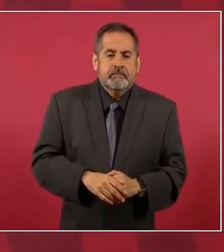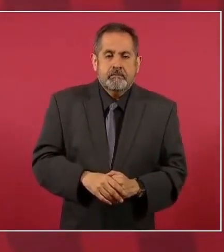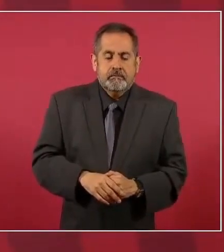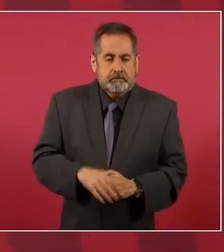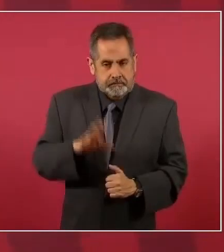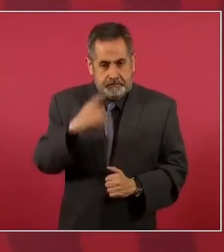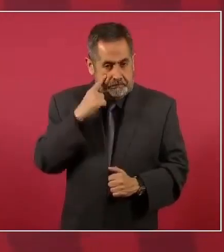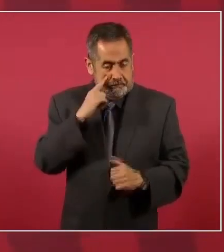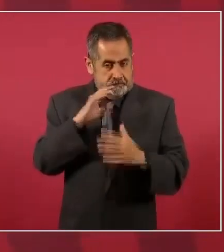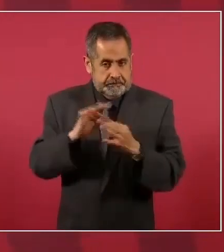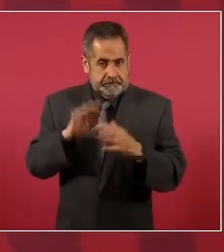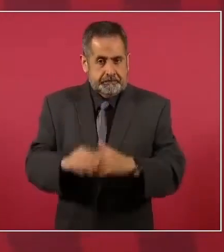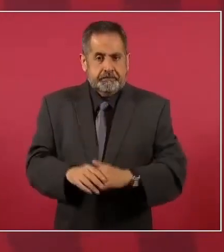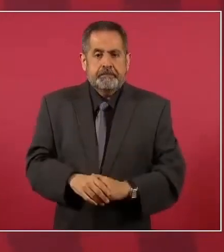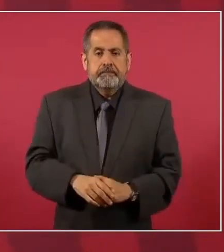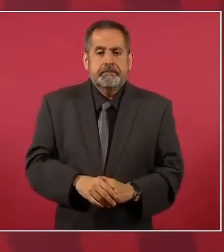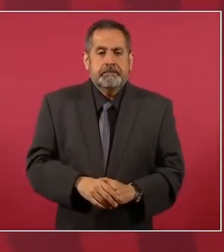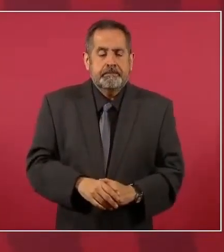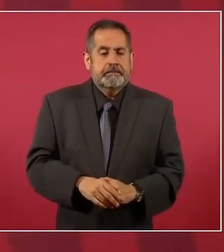fíjense,